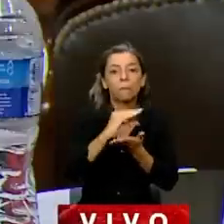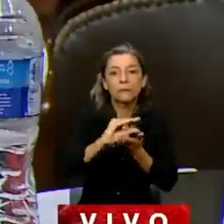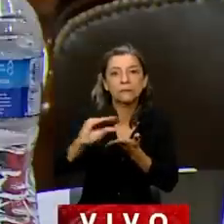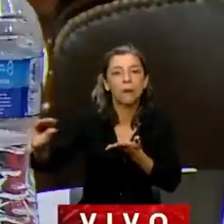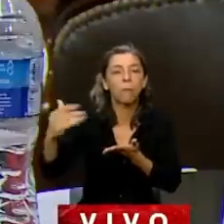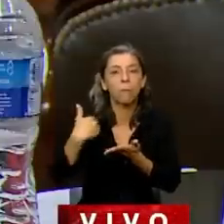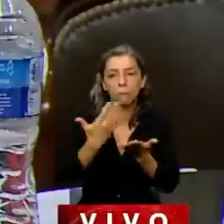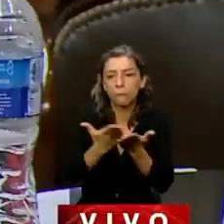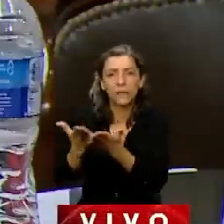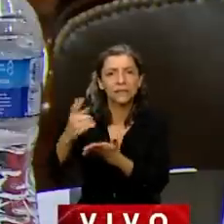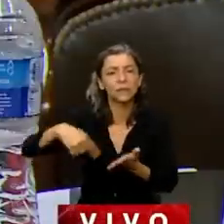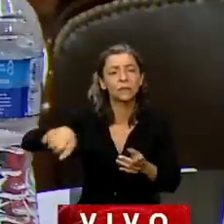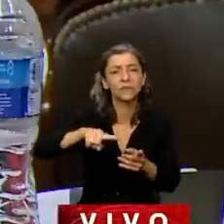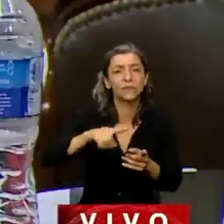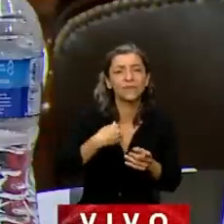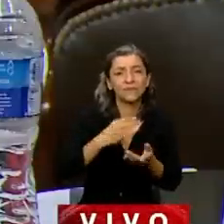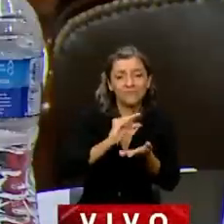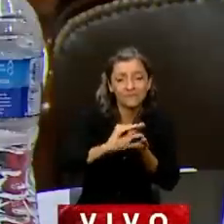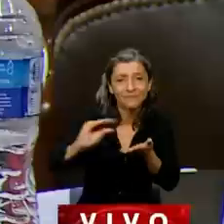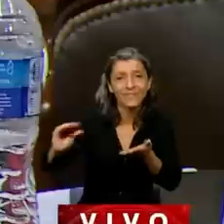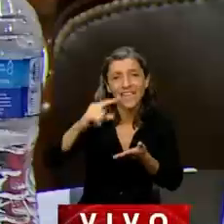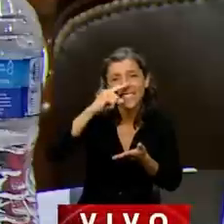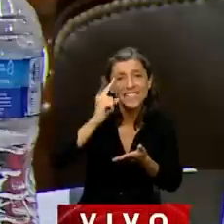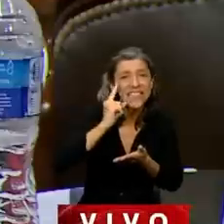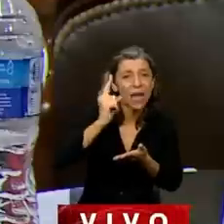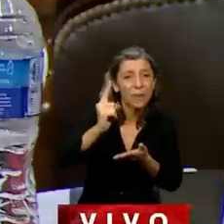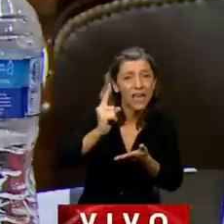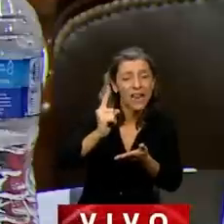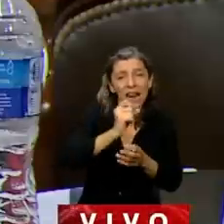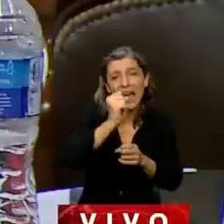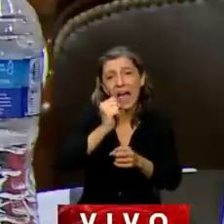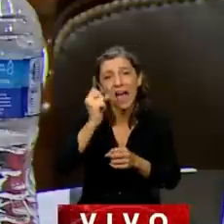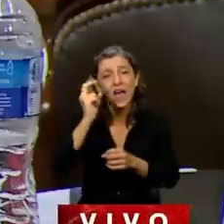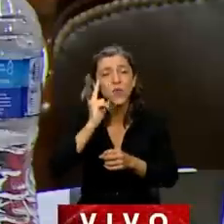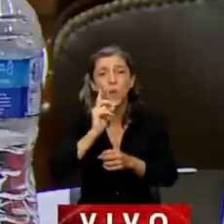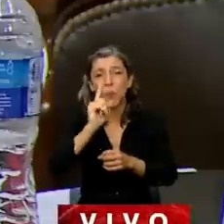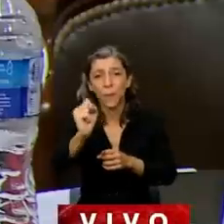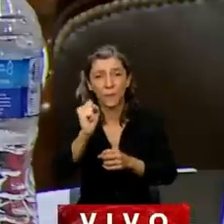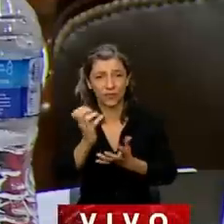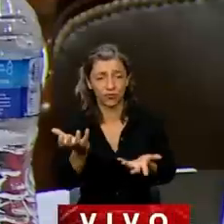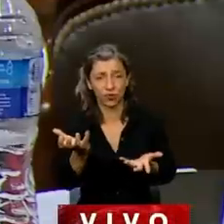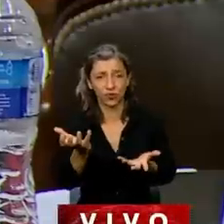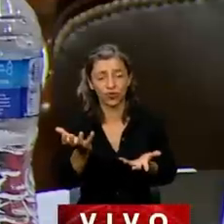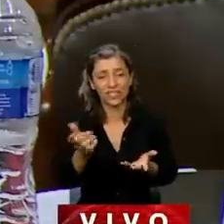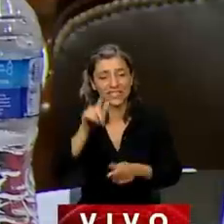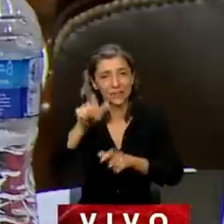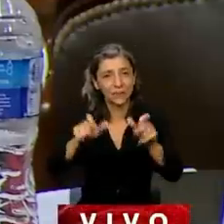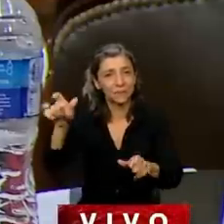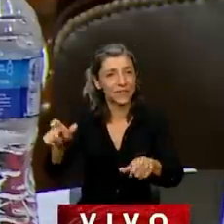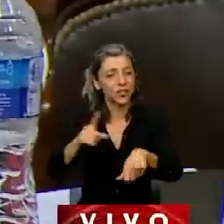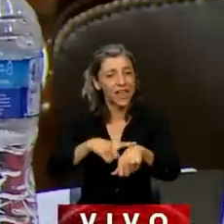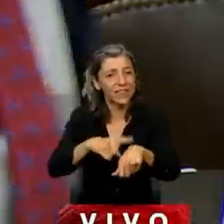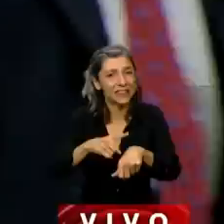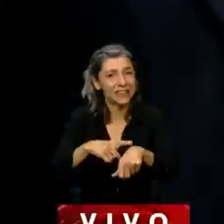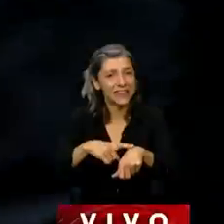estamos hablando de formación de un recurso humano que necesita mucho tiempo en esa formación, porque no es solamente